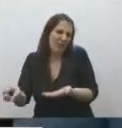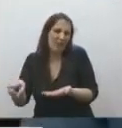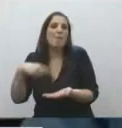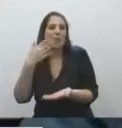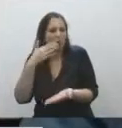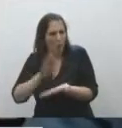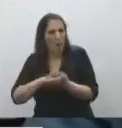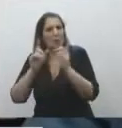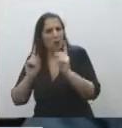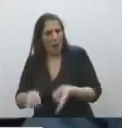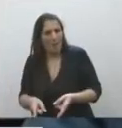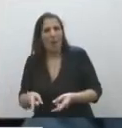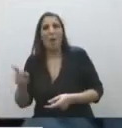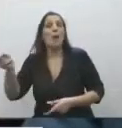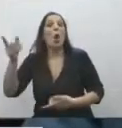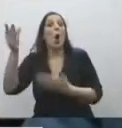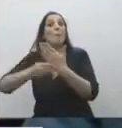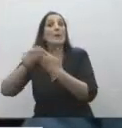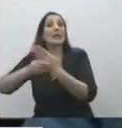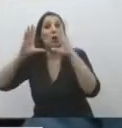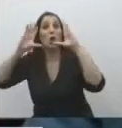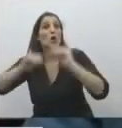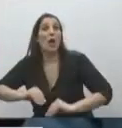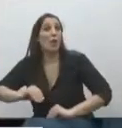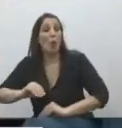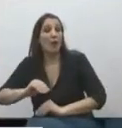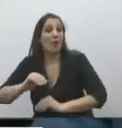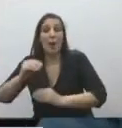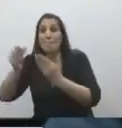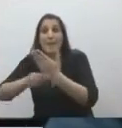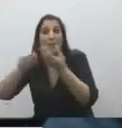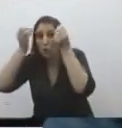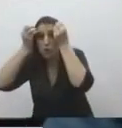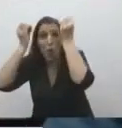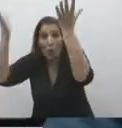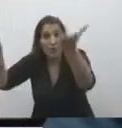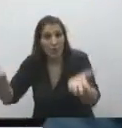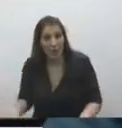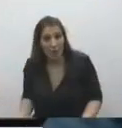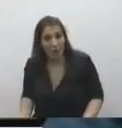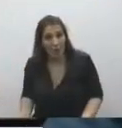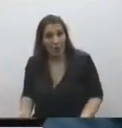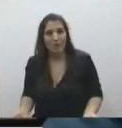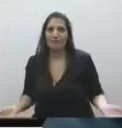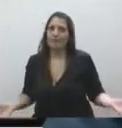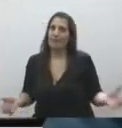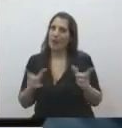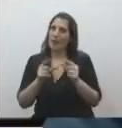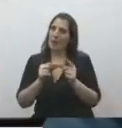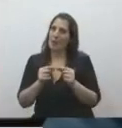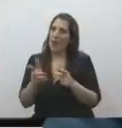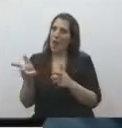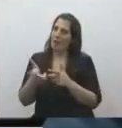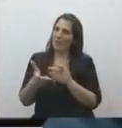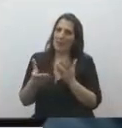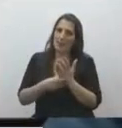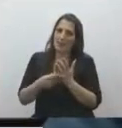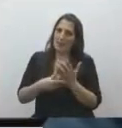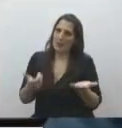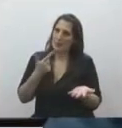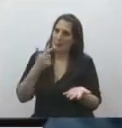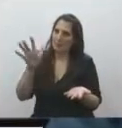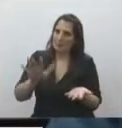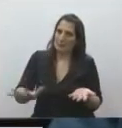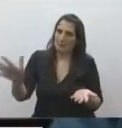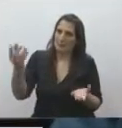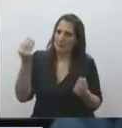poner toda la plata en el banco? O sea, quien la tiene, que le conviene ponerla en el barco y no la producción. Entonces, la verdad, creemos que está